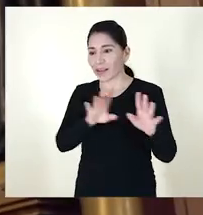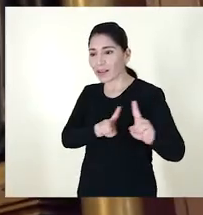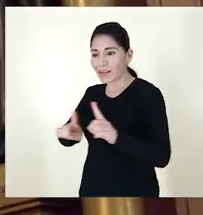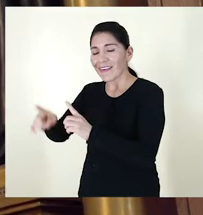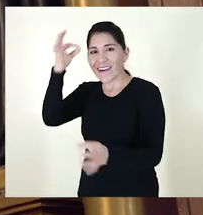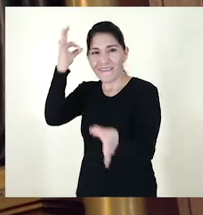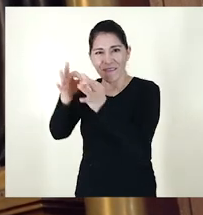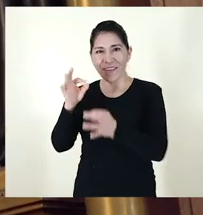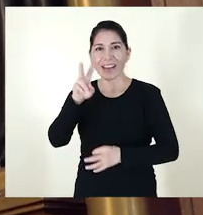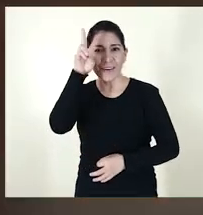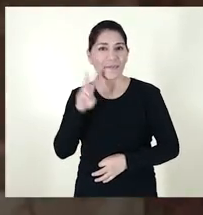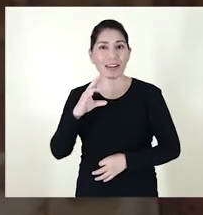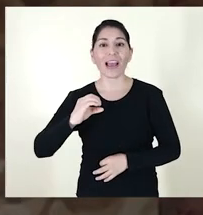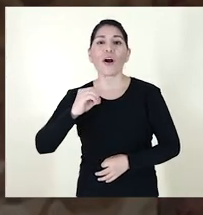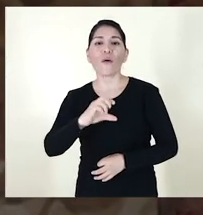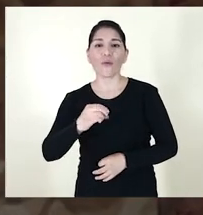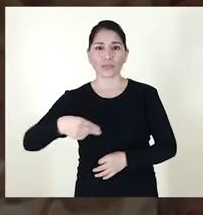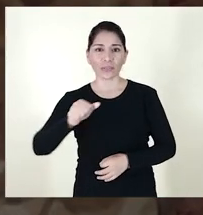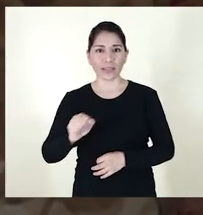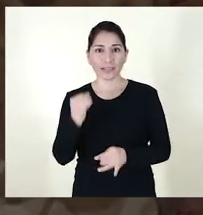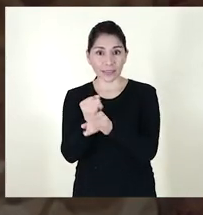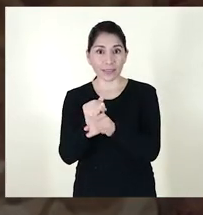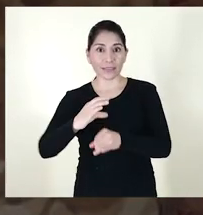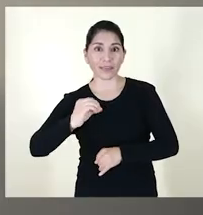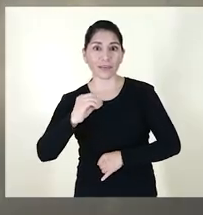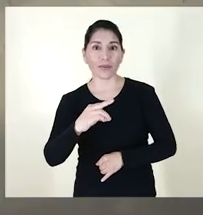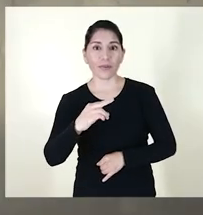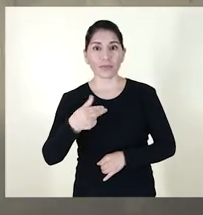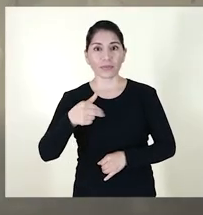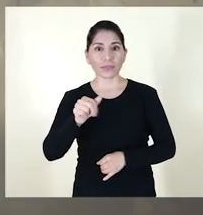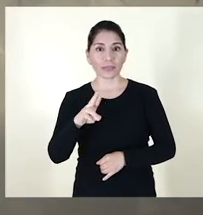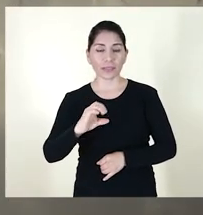una iglesia barrial que asume la fe de los devotos de la Virgen de Cocharcas.